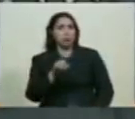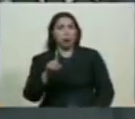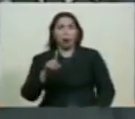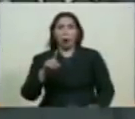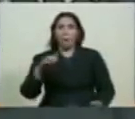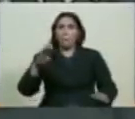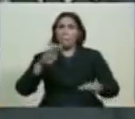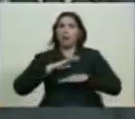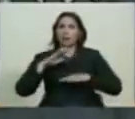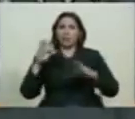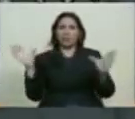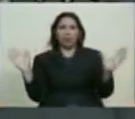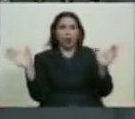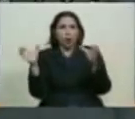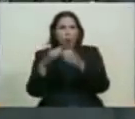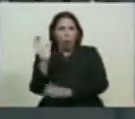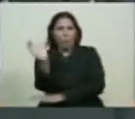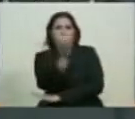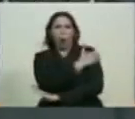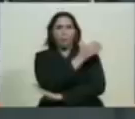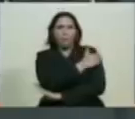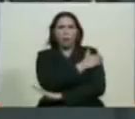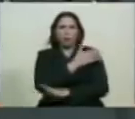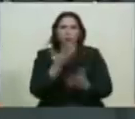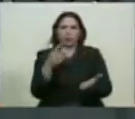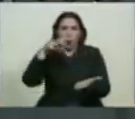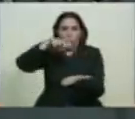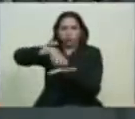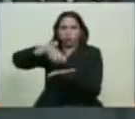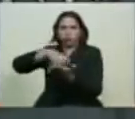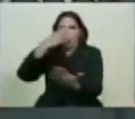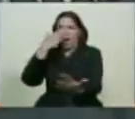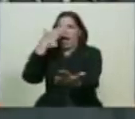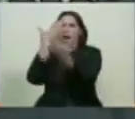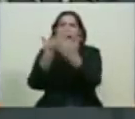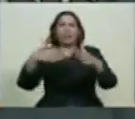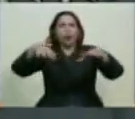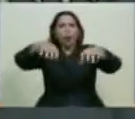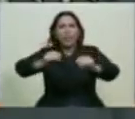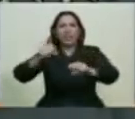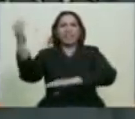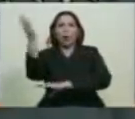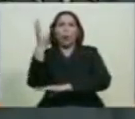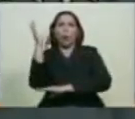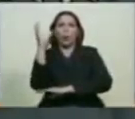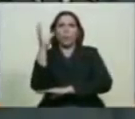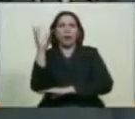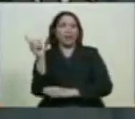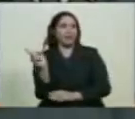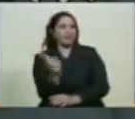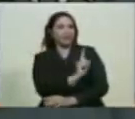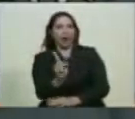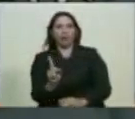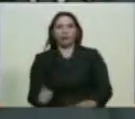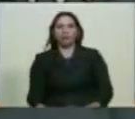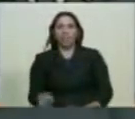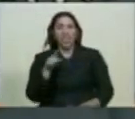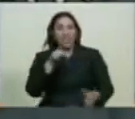a grupos oligárquicos arrodillados a la oligarquía colombiana. No, eso se